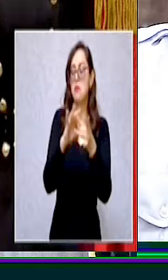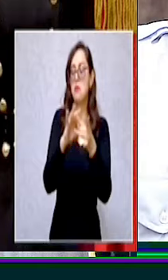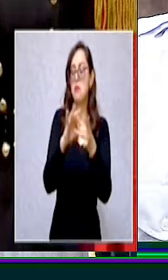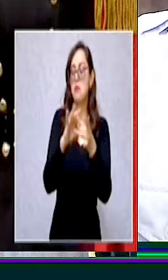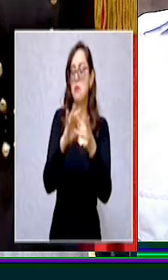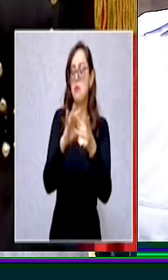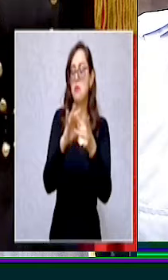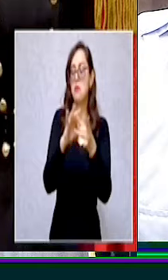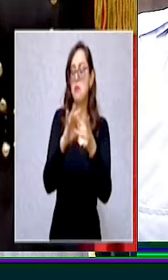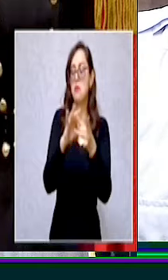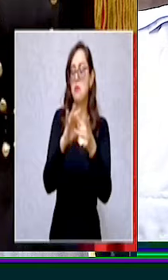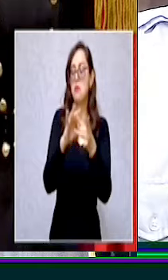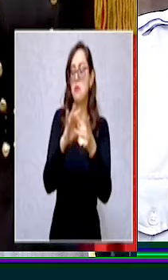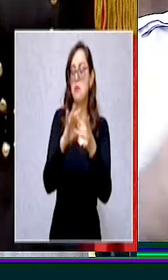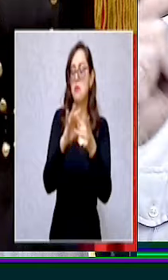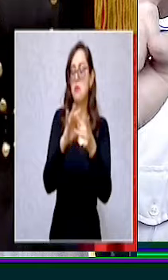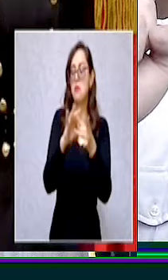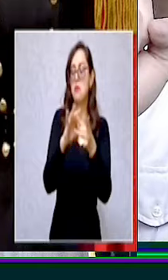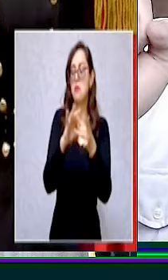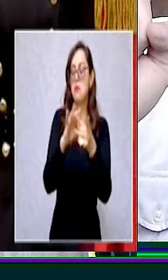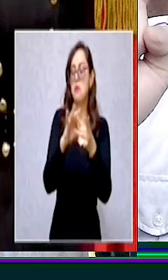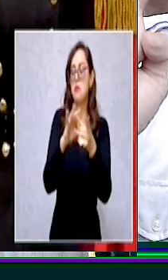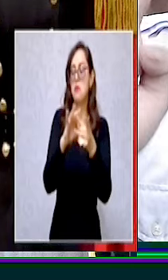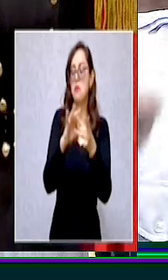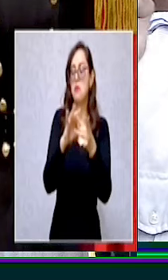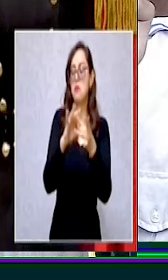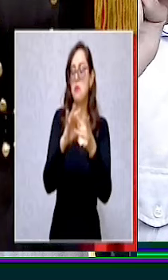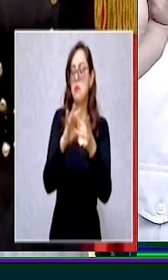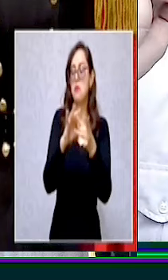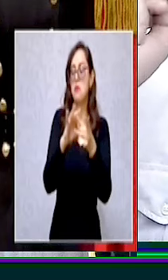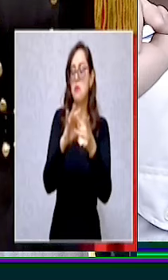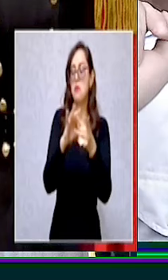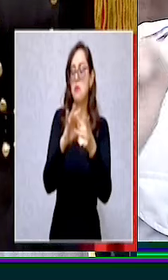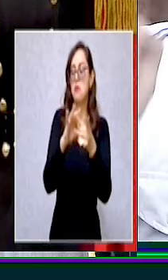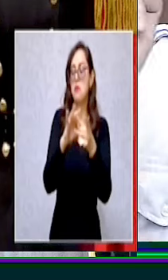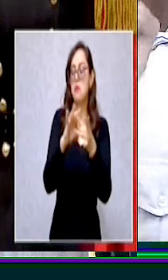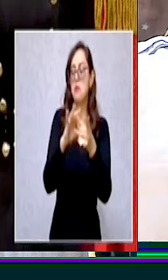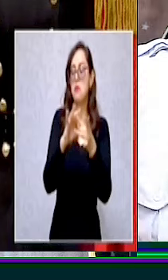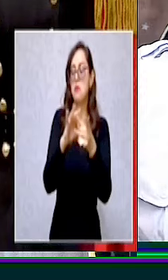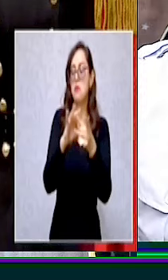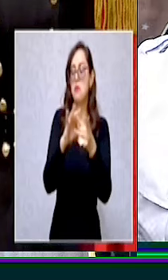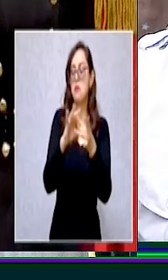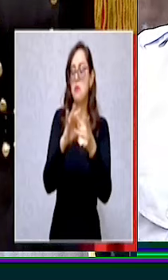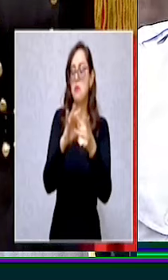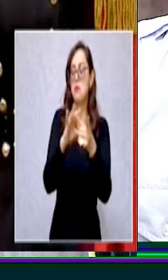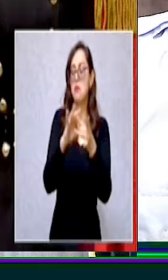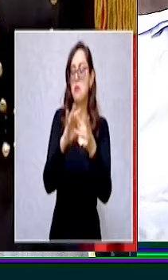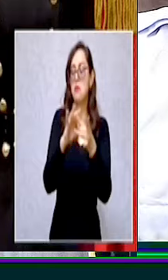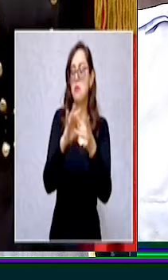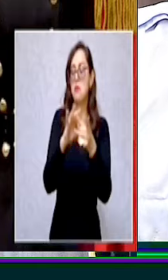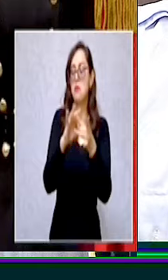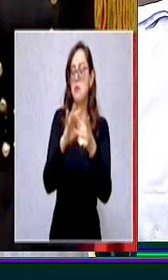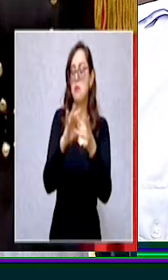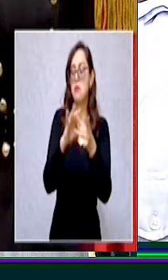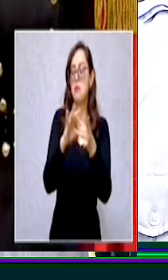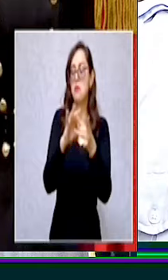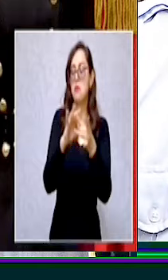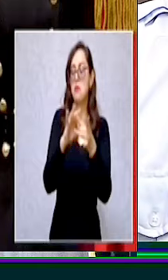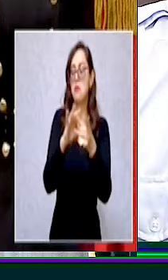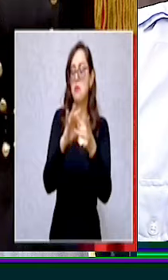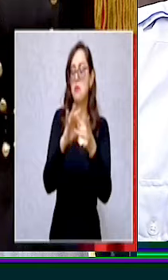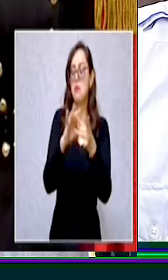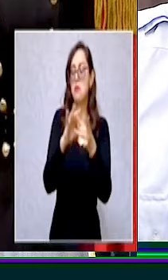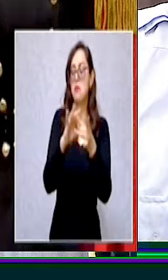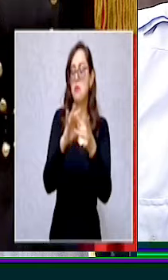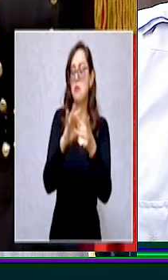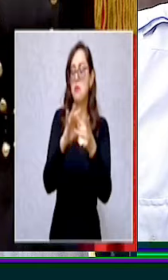donde estamos todo el día subiendo noticias de actualidad y ahora sí simple y sencillamente